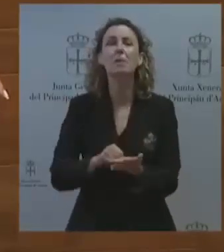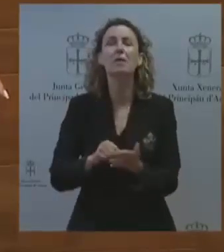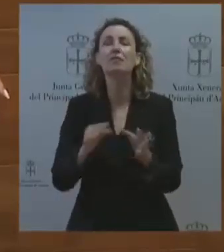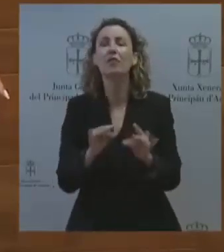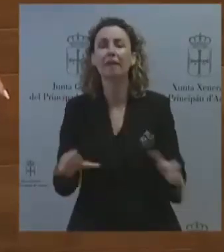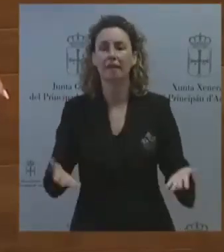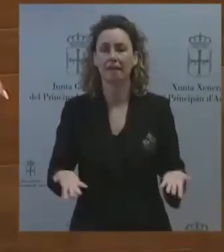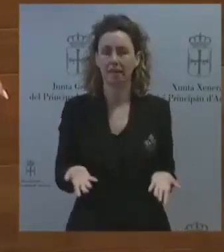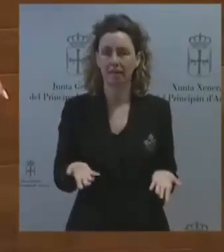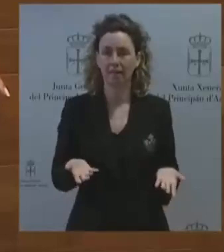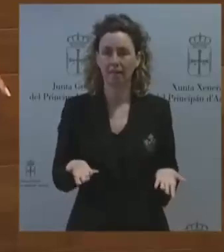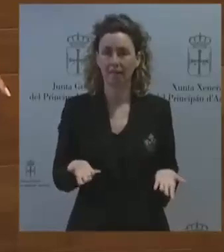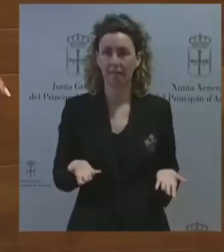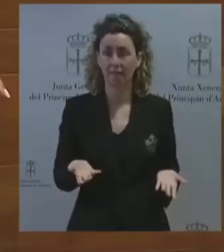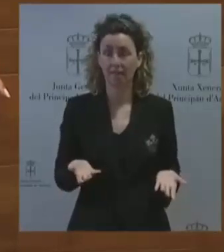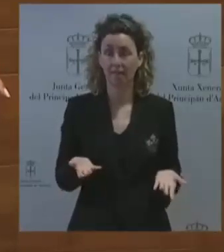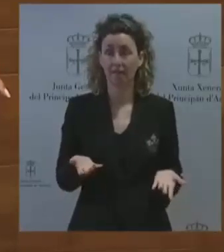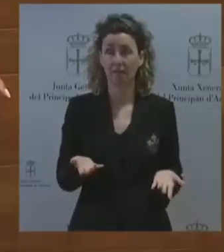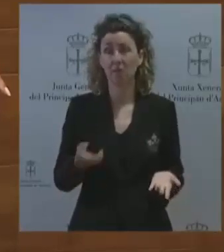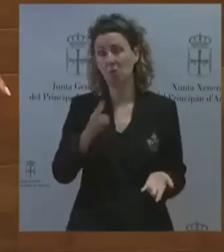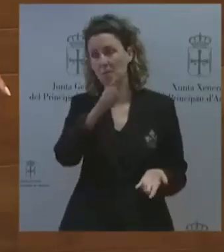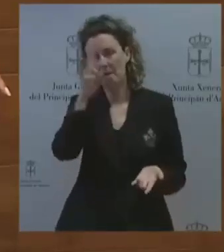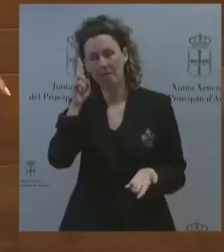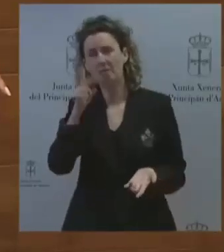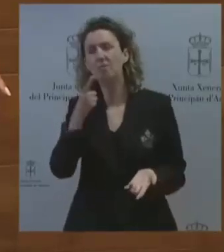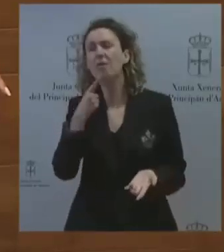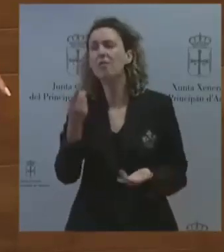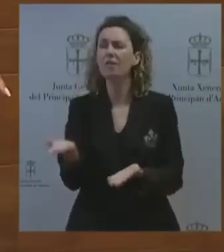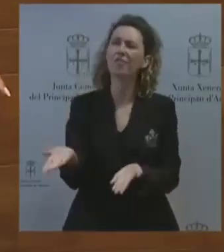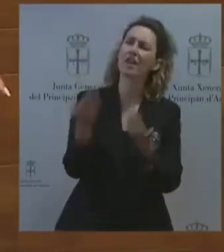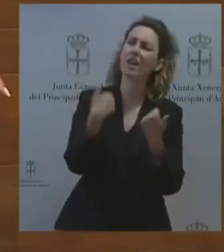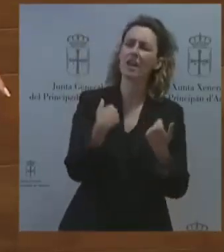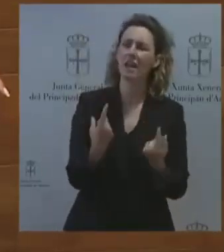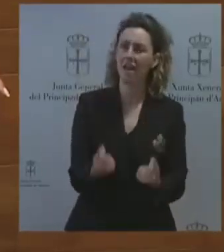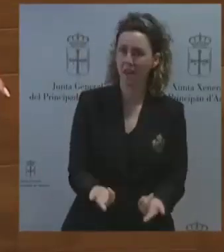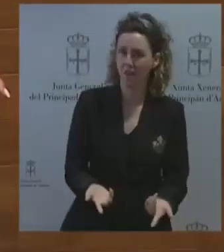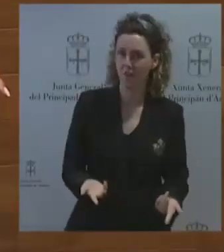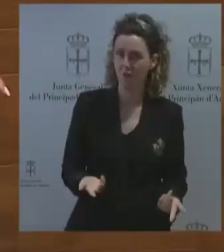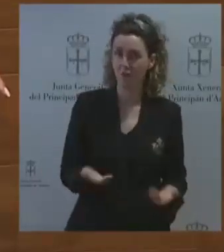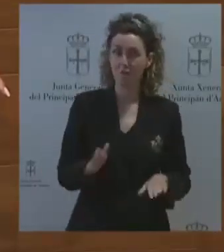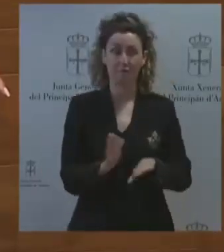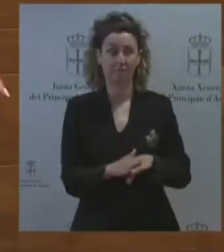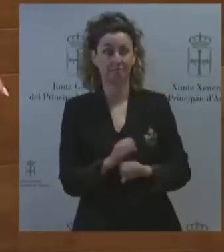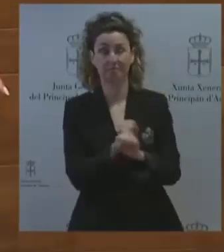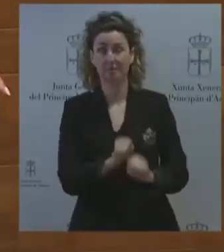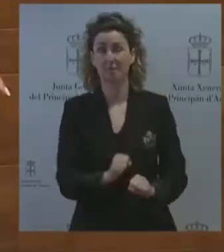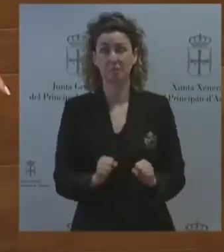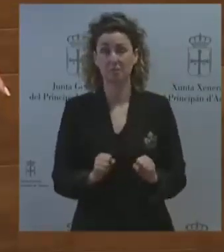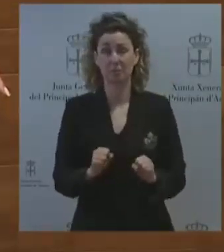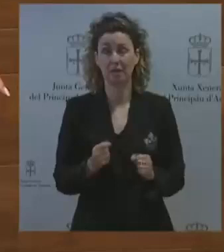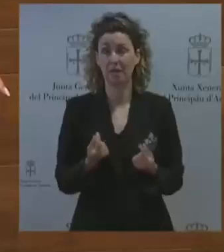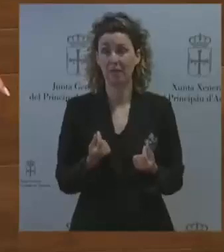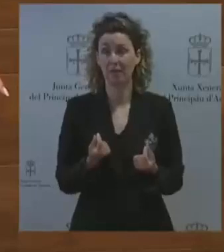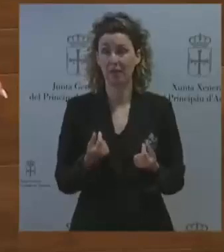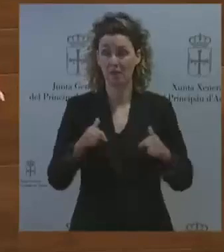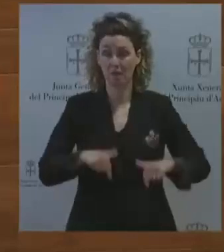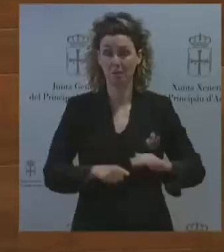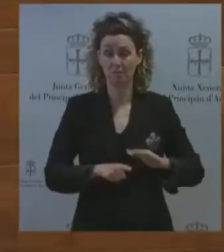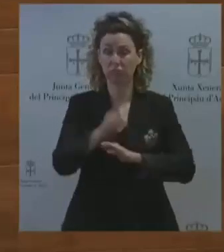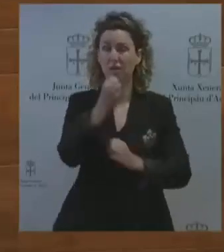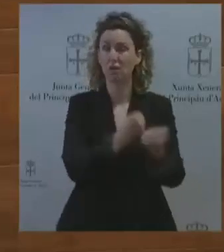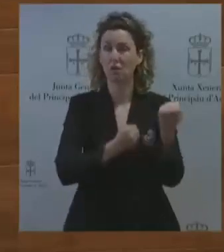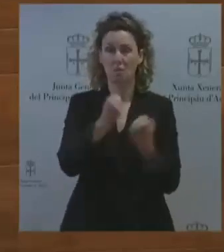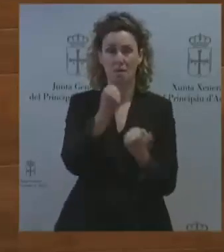asignaciones dignas, porque la izquierda ha sido incapaz de generar riqueza en la región y de crear una Asturias atractiva para la llegada de